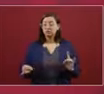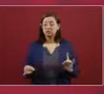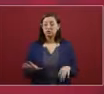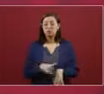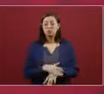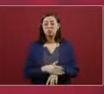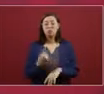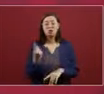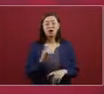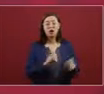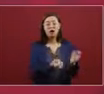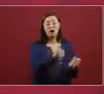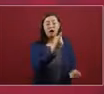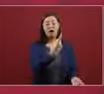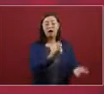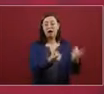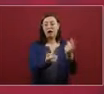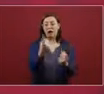algunos